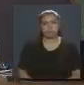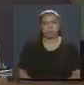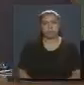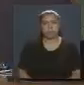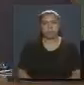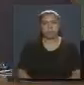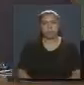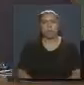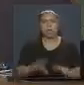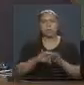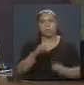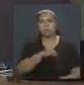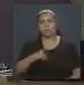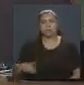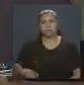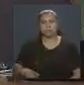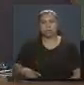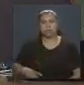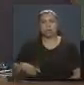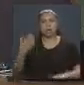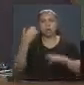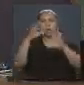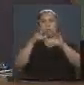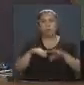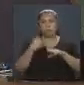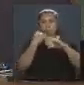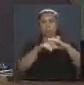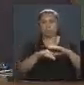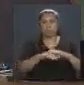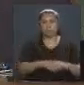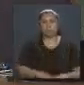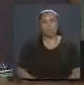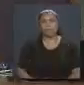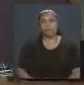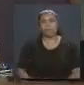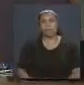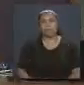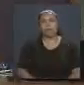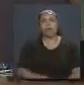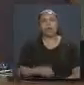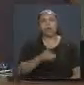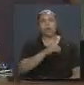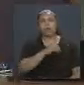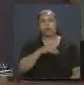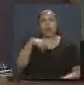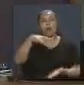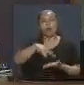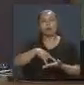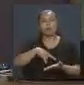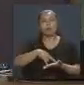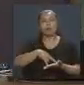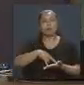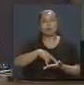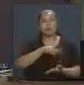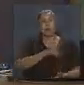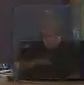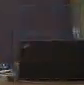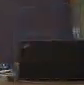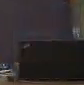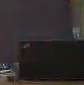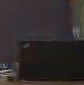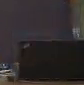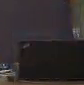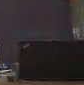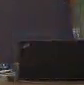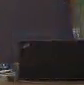Gracias, diputado. Se enviará el oficio que corresponde con la adhesión de los parlamentarios que han intervenido al